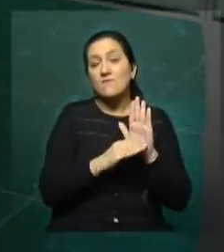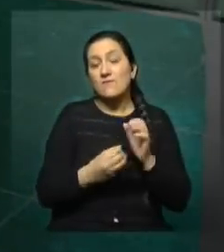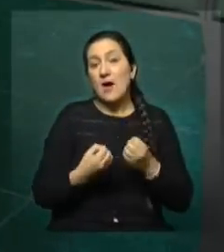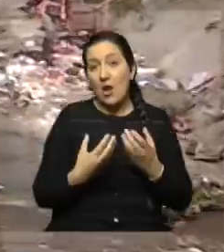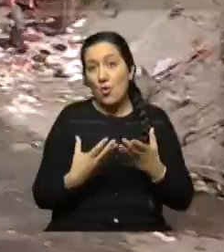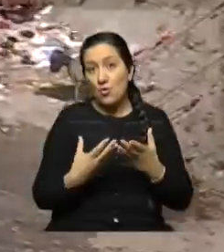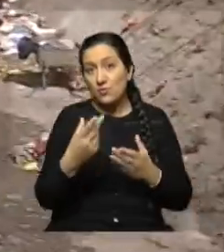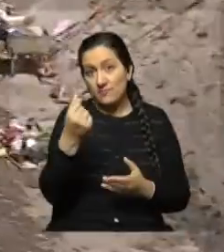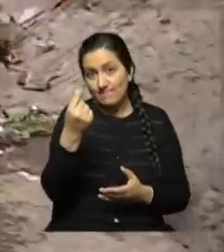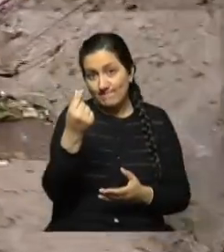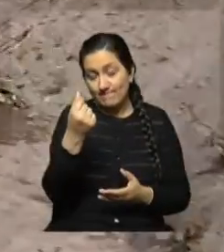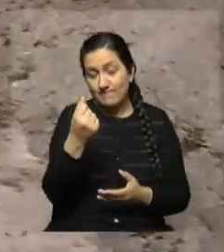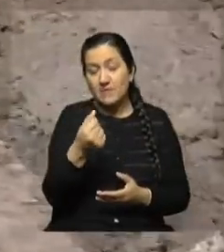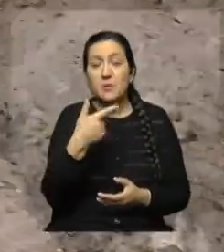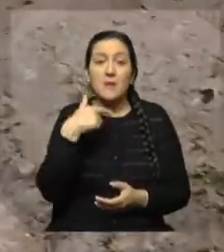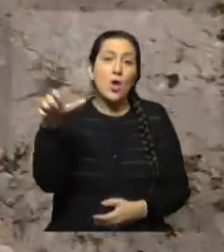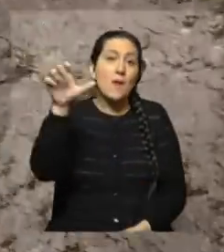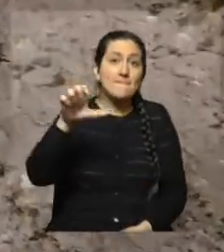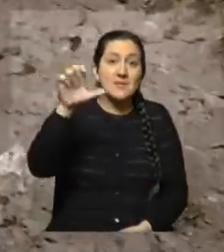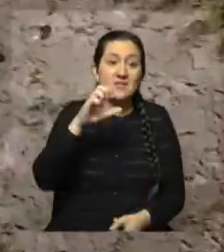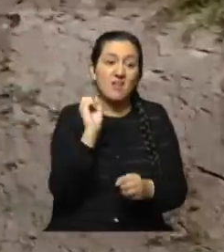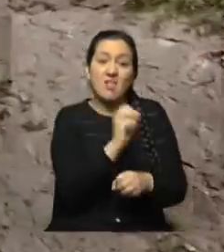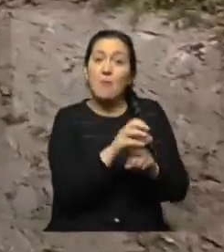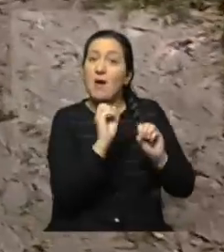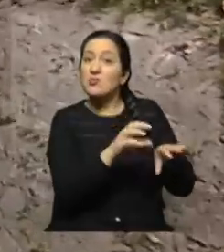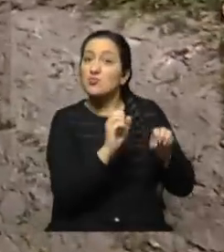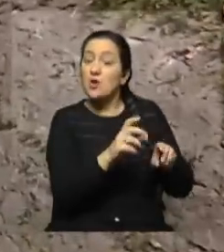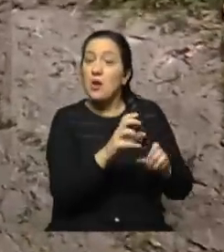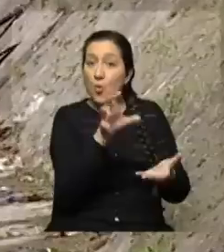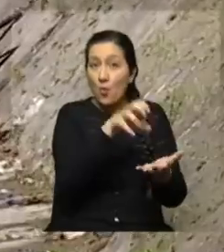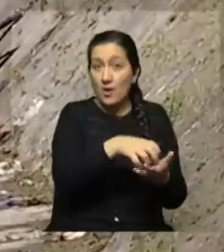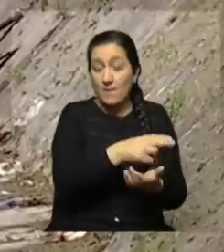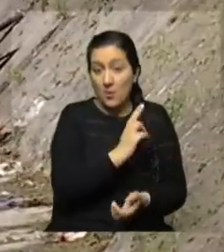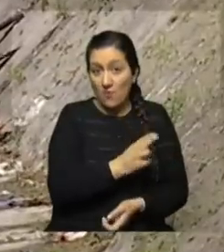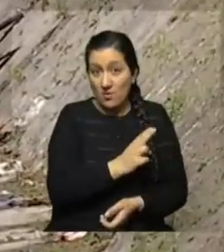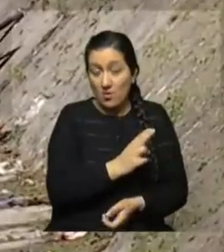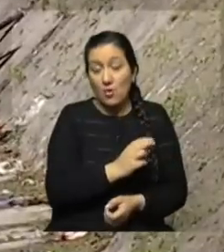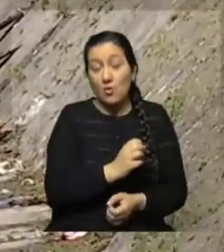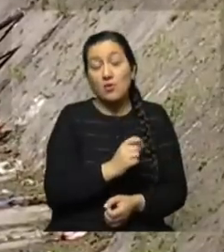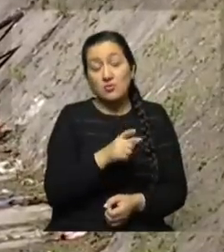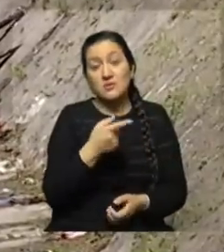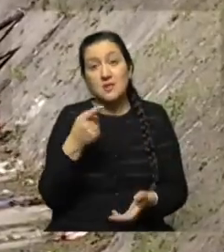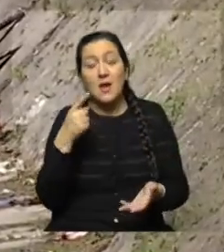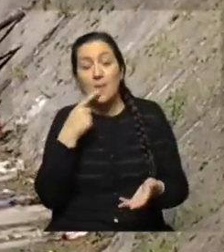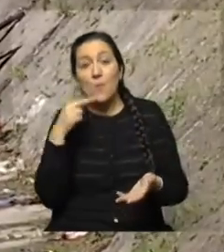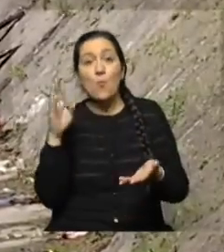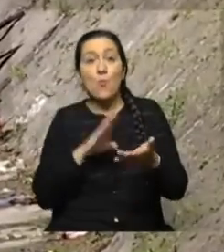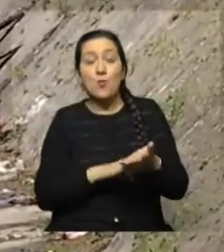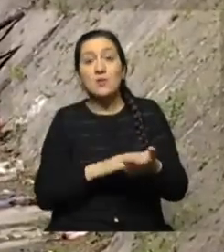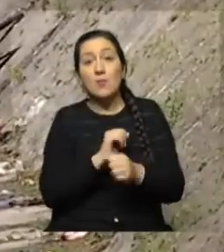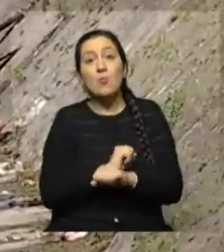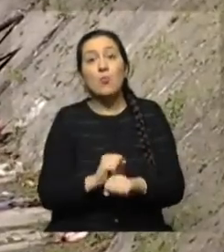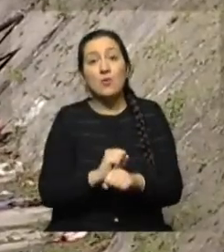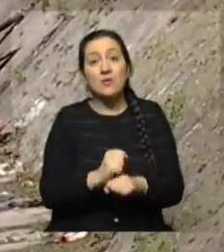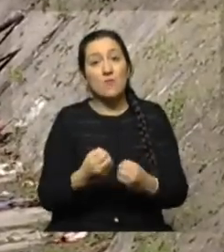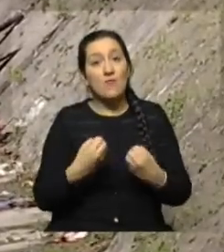ilegal en sitios donde no está autorizado que podrá llegar hasta 75 millones de pesos según un decreto elaborado por la intendencia y aprobado